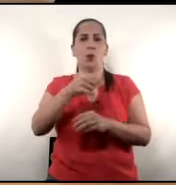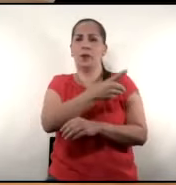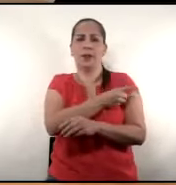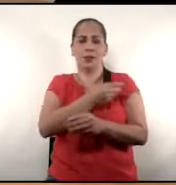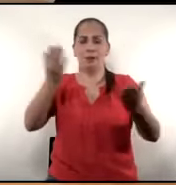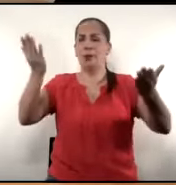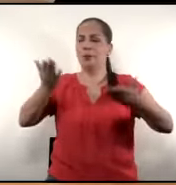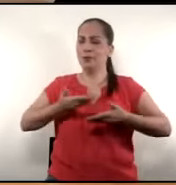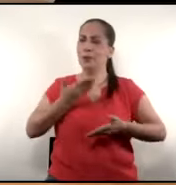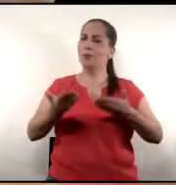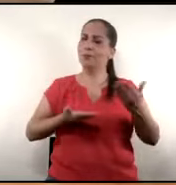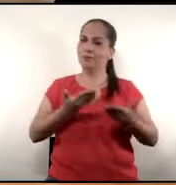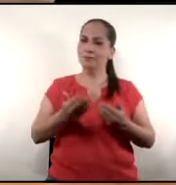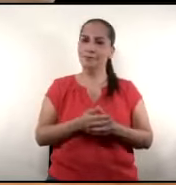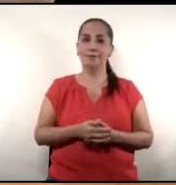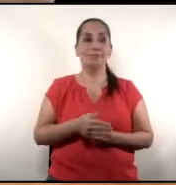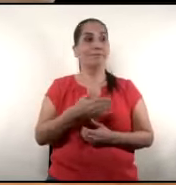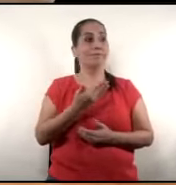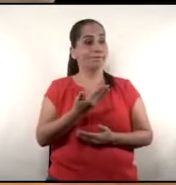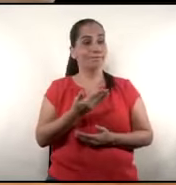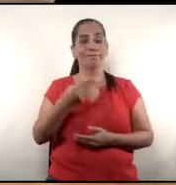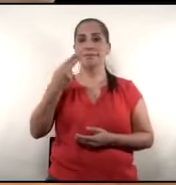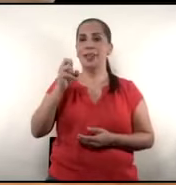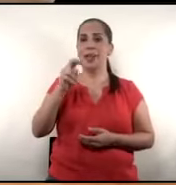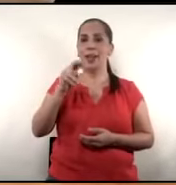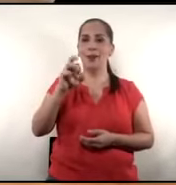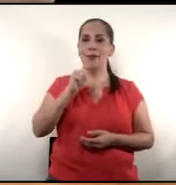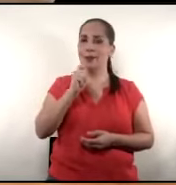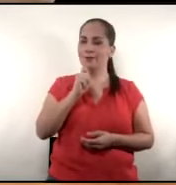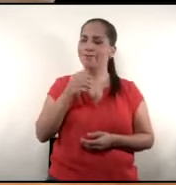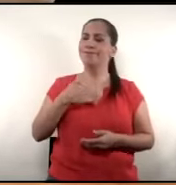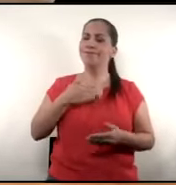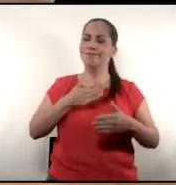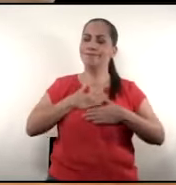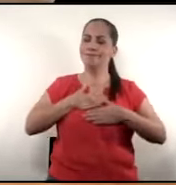amablemente. Henry, un placer volver a verlo por acá.